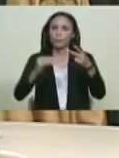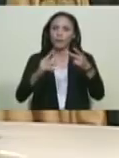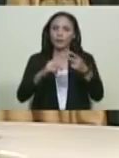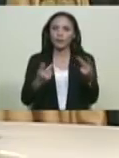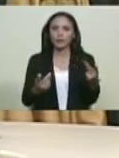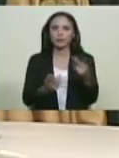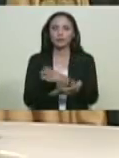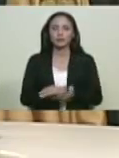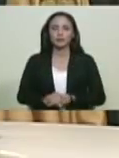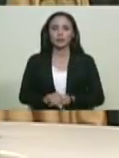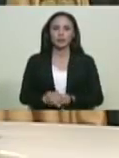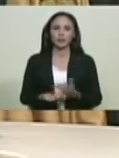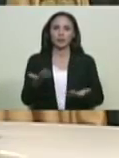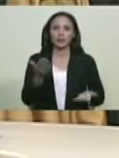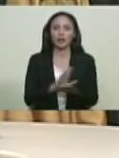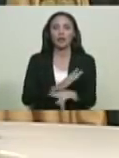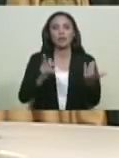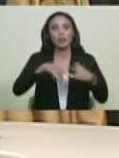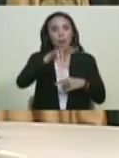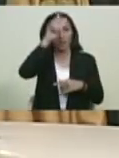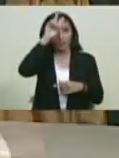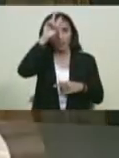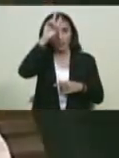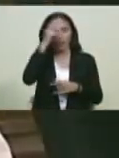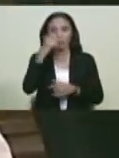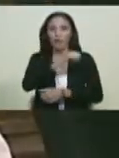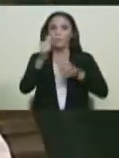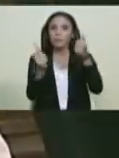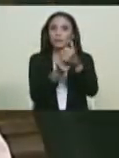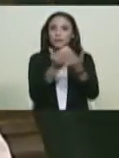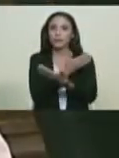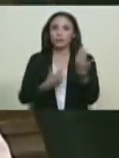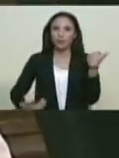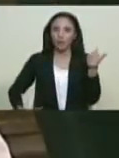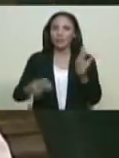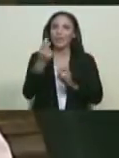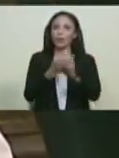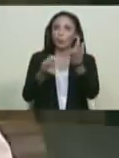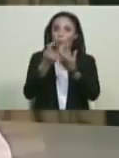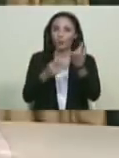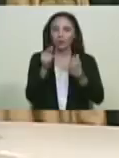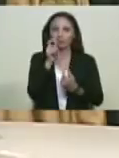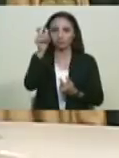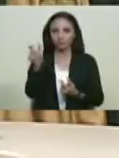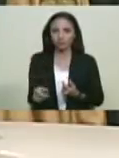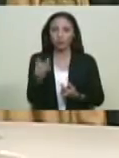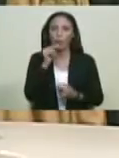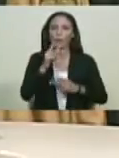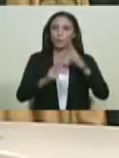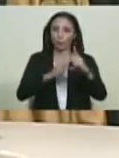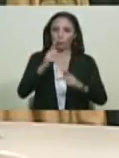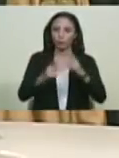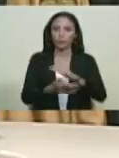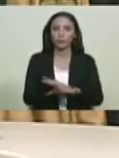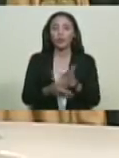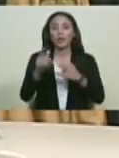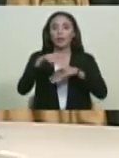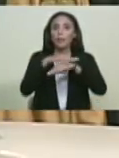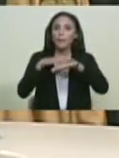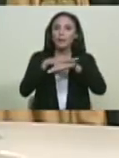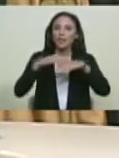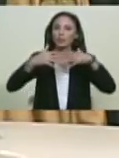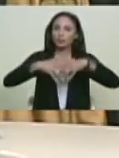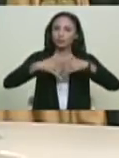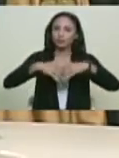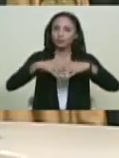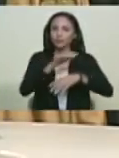el doctor tarek el aissami vicepresidente de economía productiva y ministro de industrias